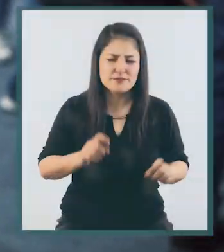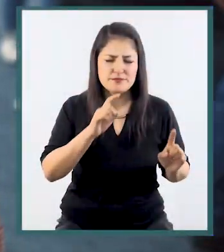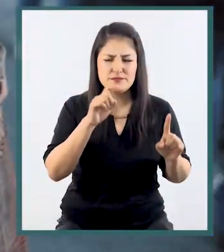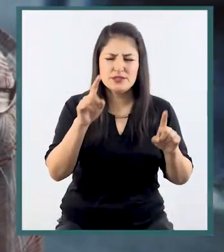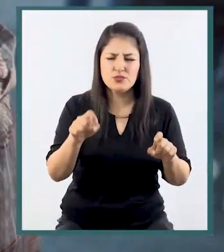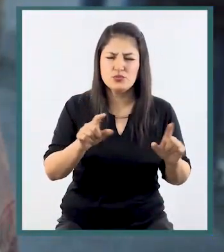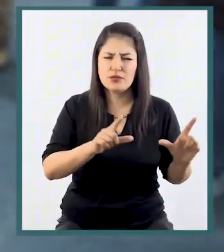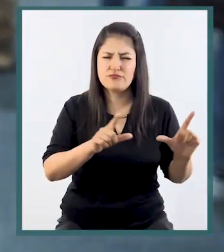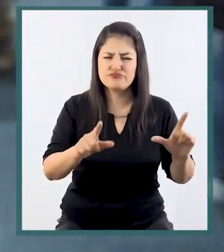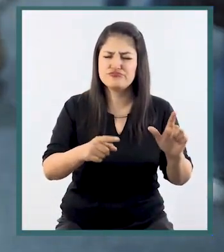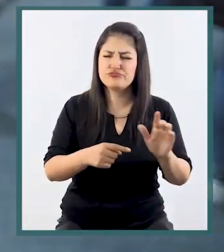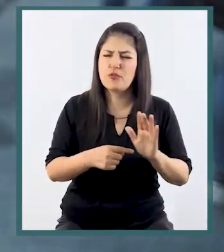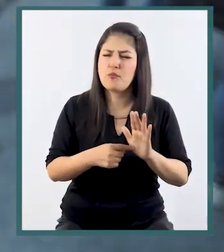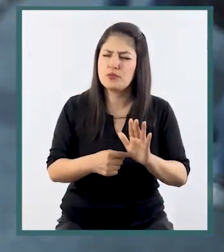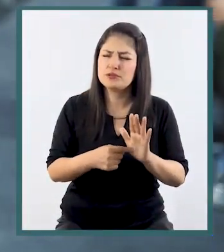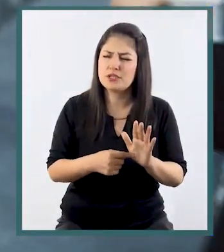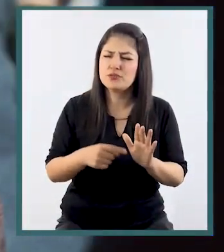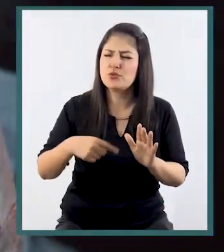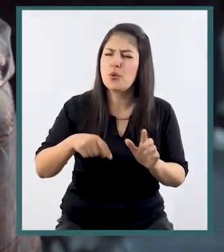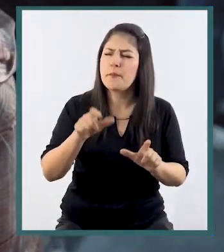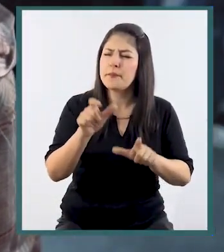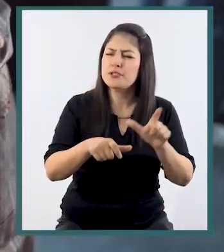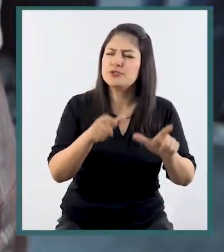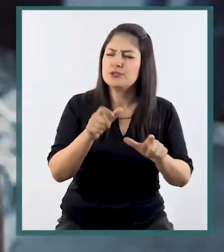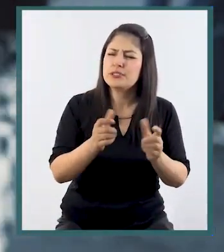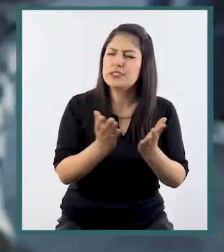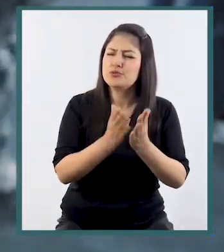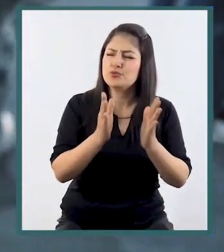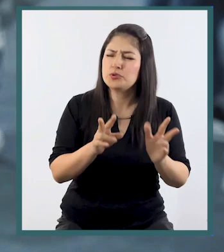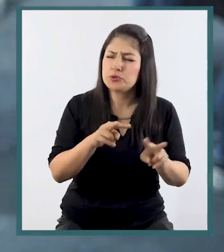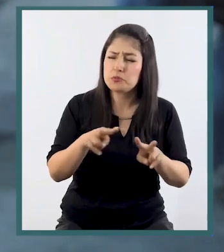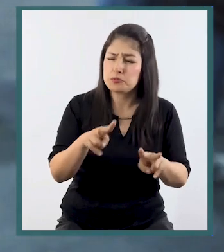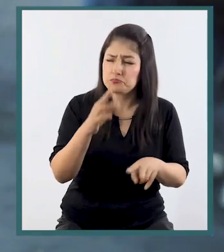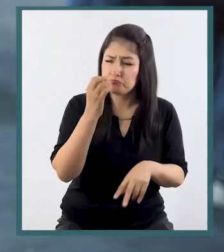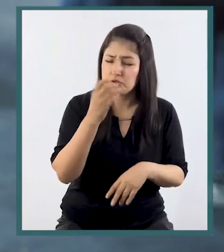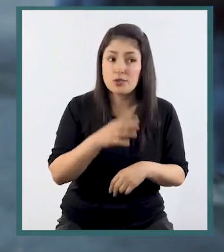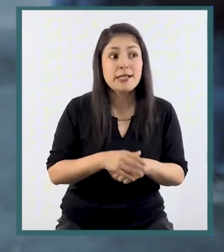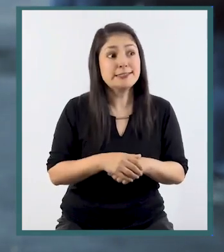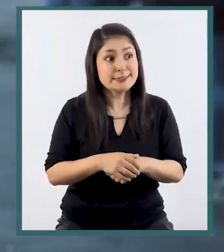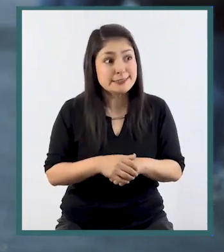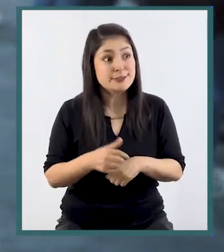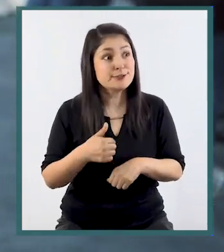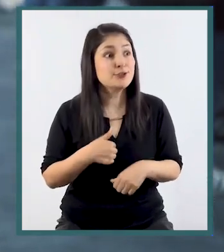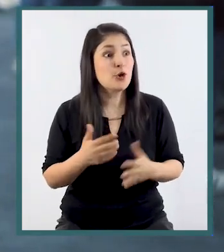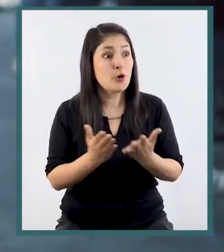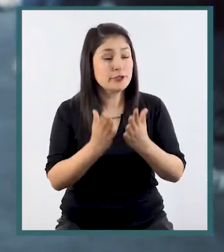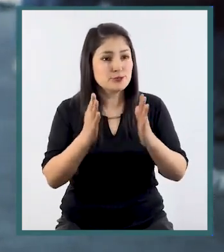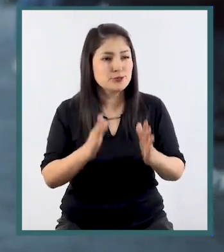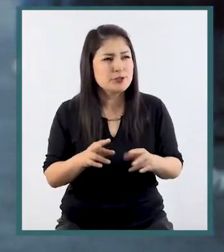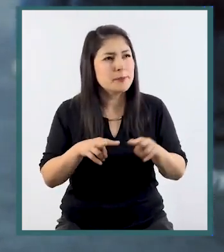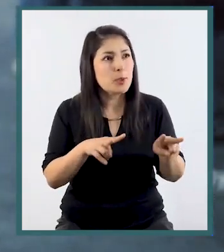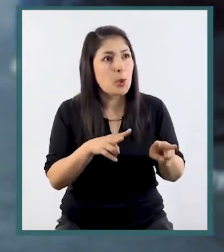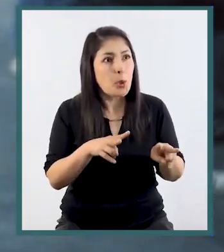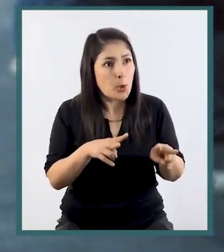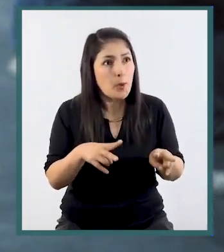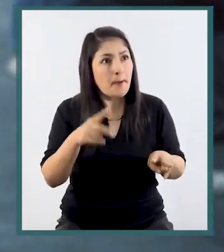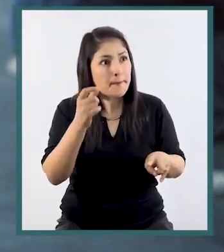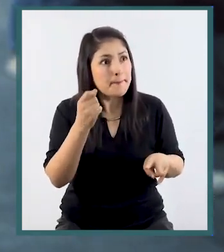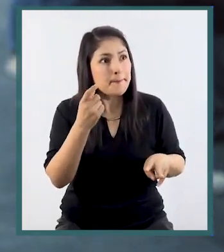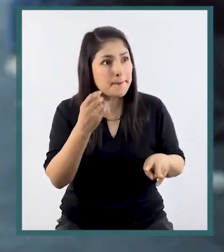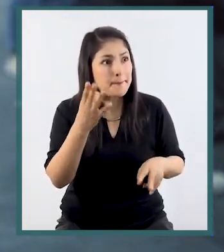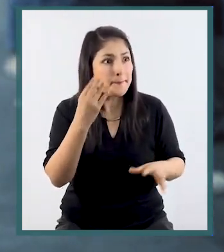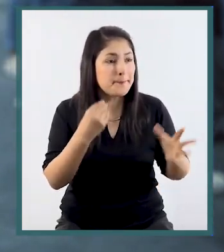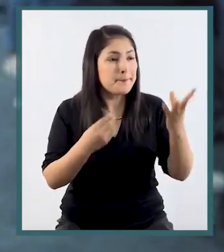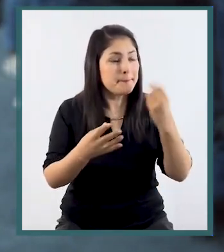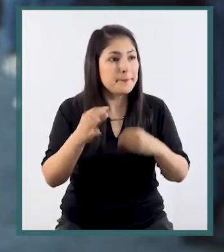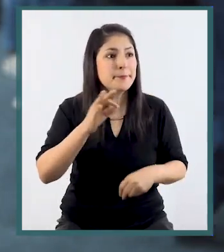¿Qué te pareció la exposición? Un libro interesante para los estudiantes, sobre todo. Sí, me pareció interesante para nosotras los estudiantes